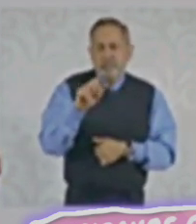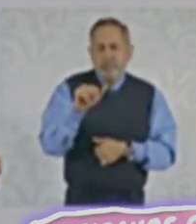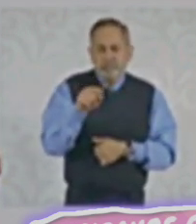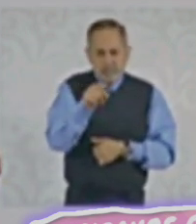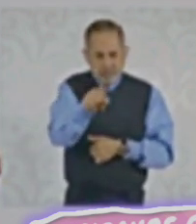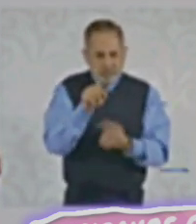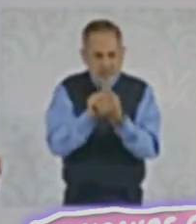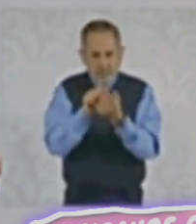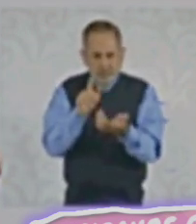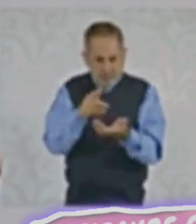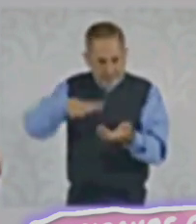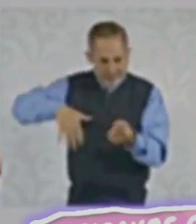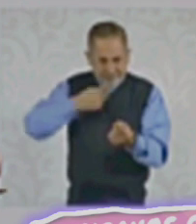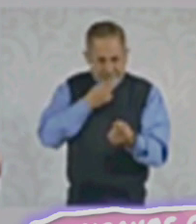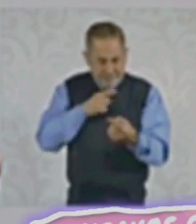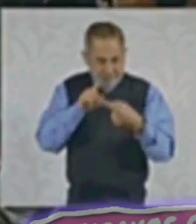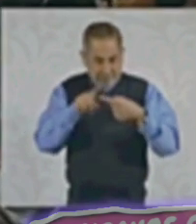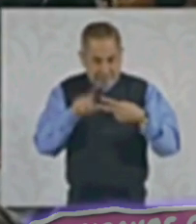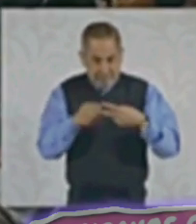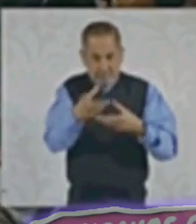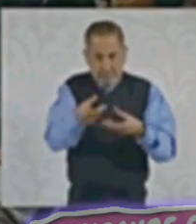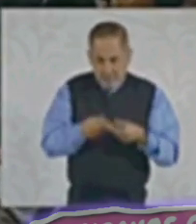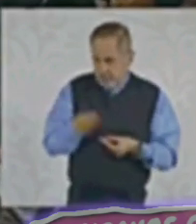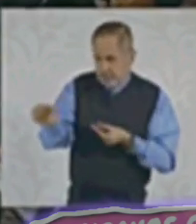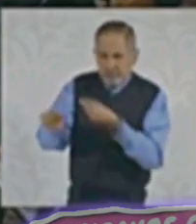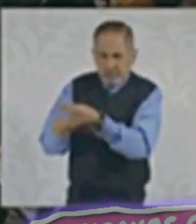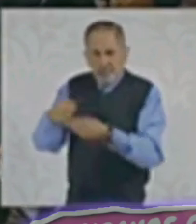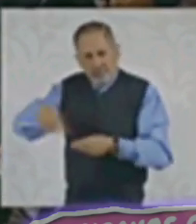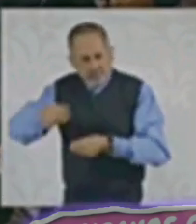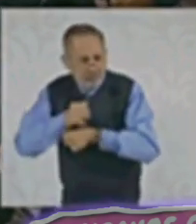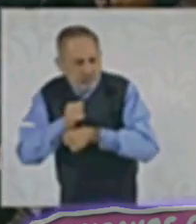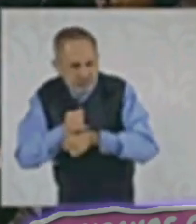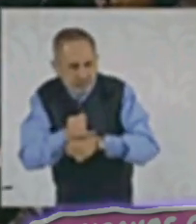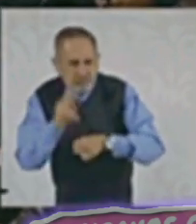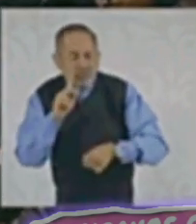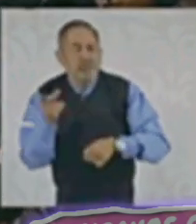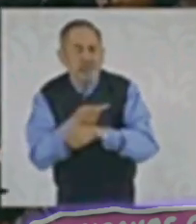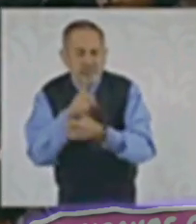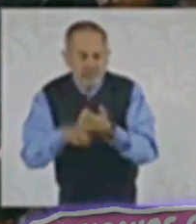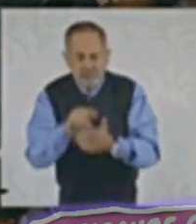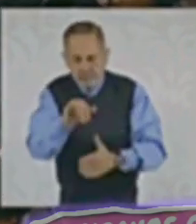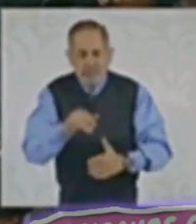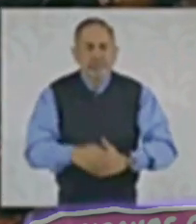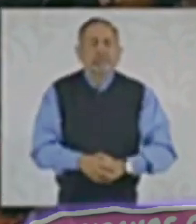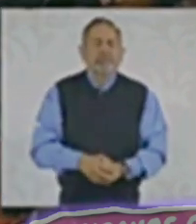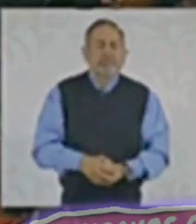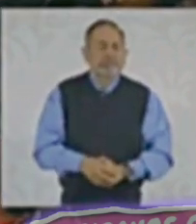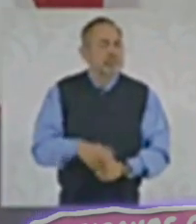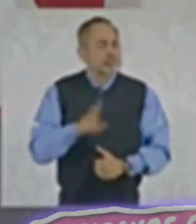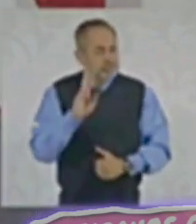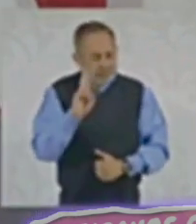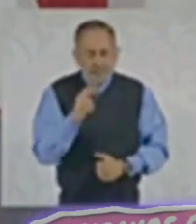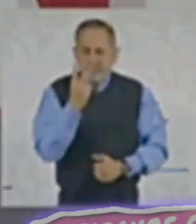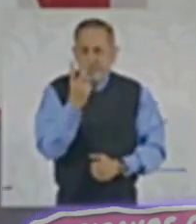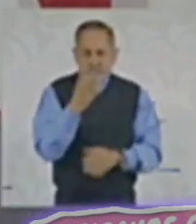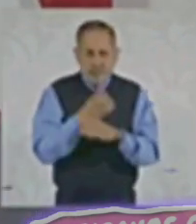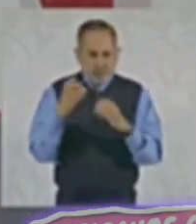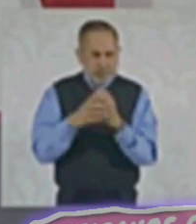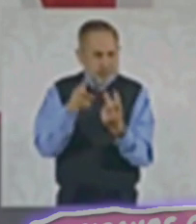a los que refieres y los investigamos. Yo lo diría en dos sentidos, ¿no?